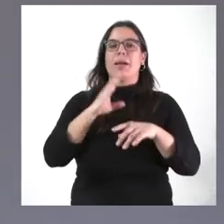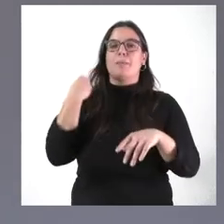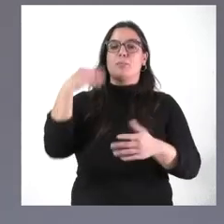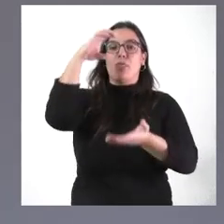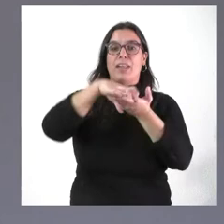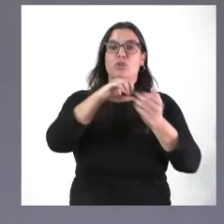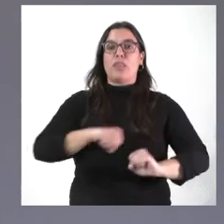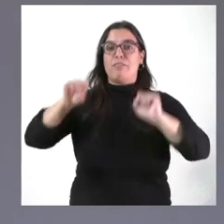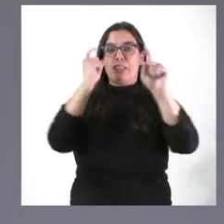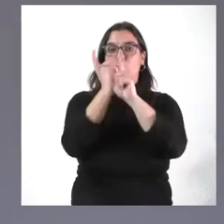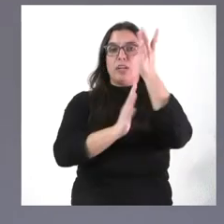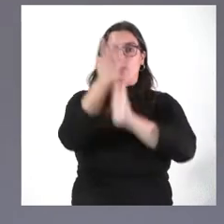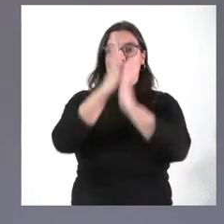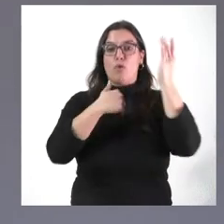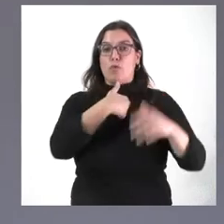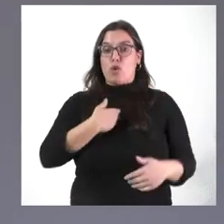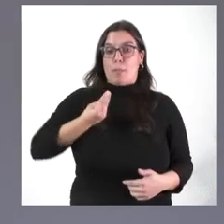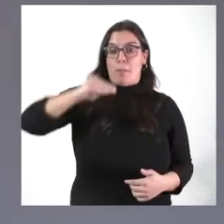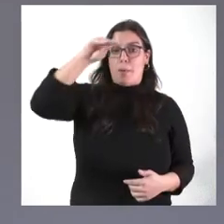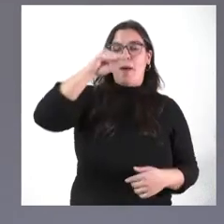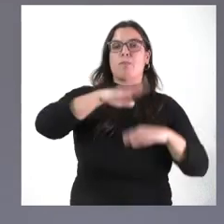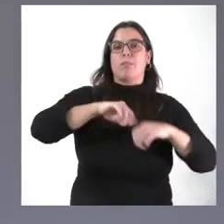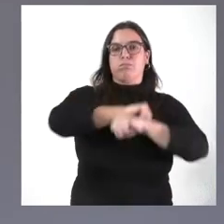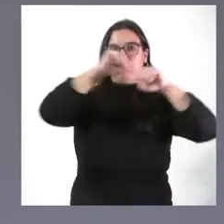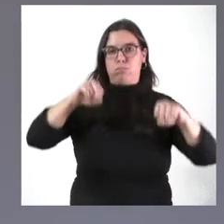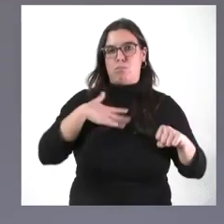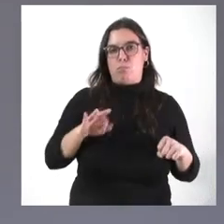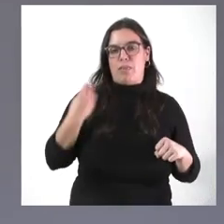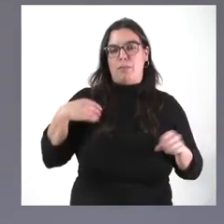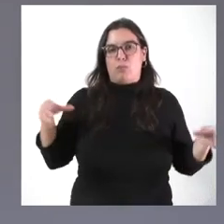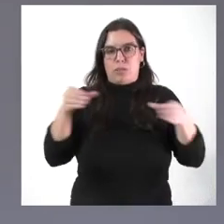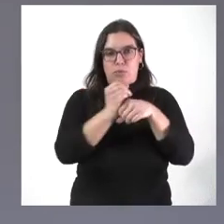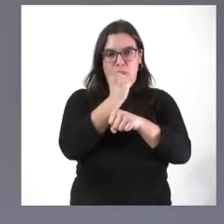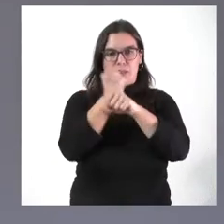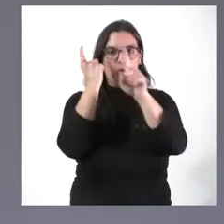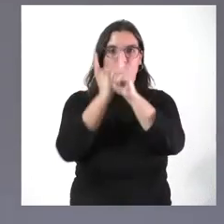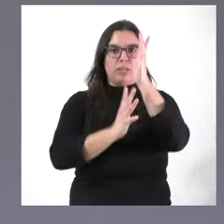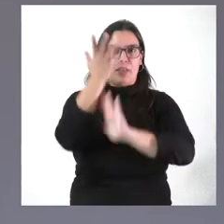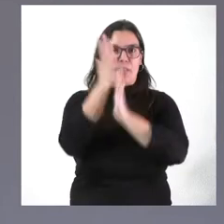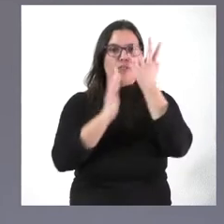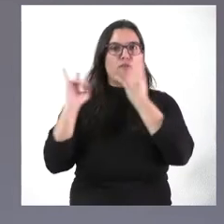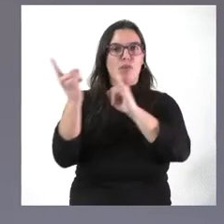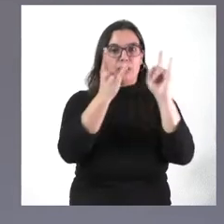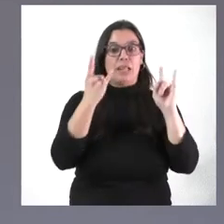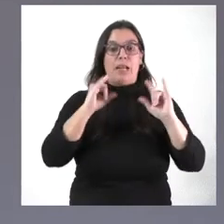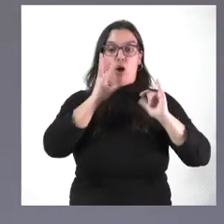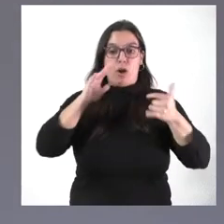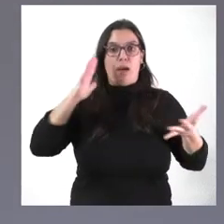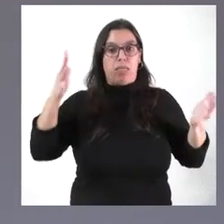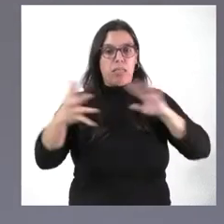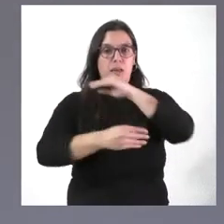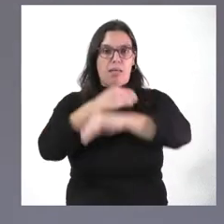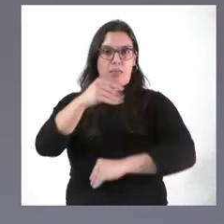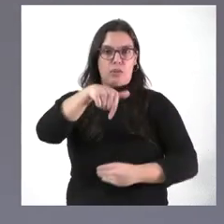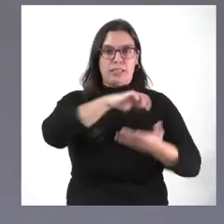para las nuevas funcionalidades que adquiere el reforzamiento del operativo de lucha contra incendios forestales que estamos acometiendo en castello